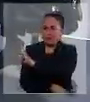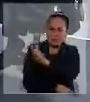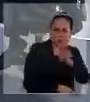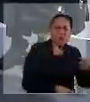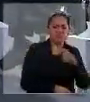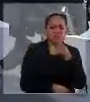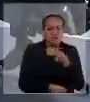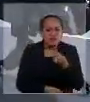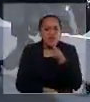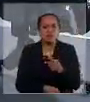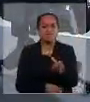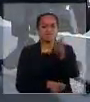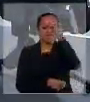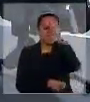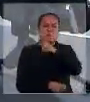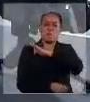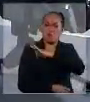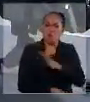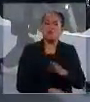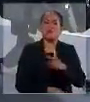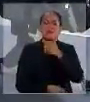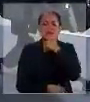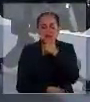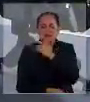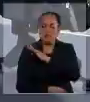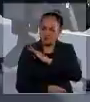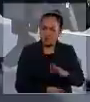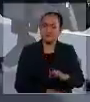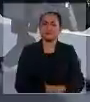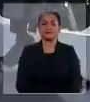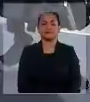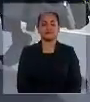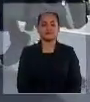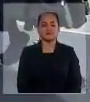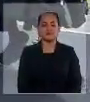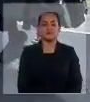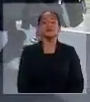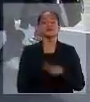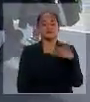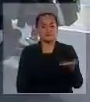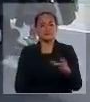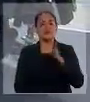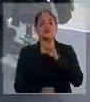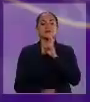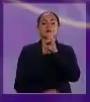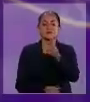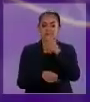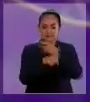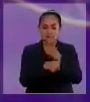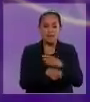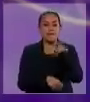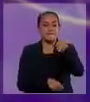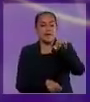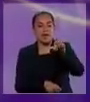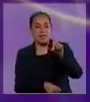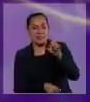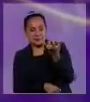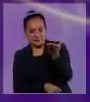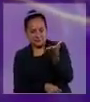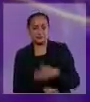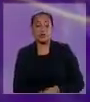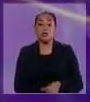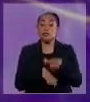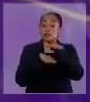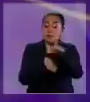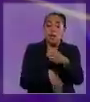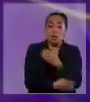inglés. Para la segunda réplica, José Antonio Mista. Solamente para hacer una reflexión sobre educación superior.